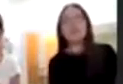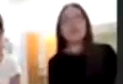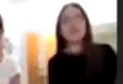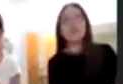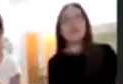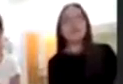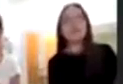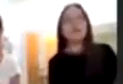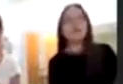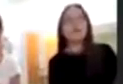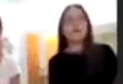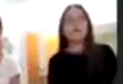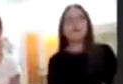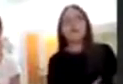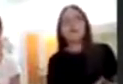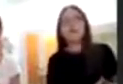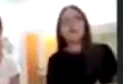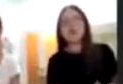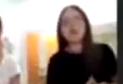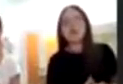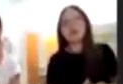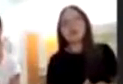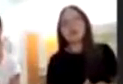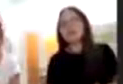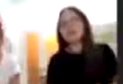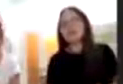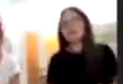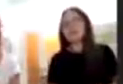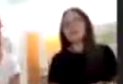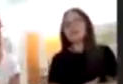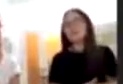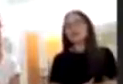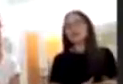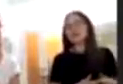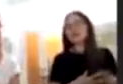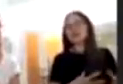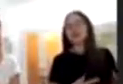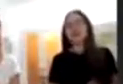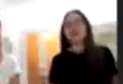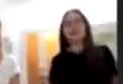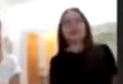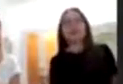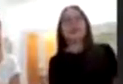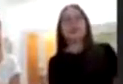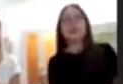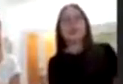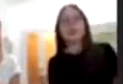a la naturaleza como trabajando con un criterio siempre de reciprocidad, de tomar y de dar.